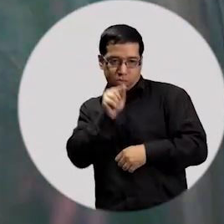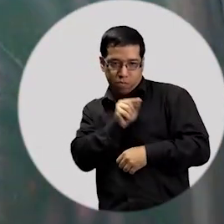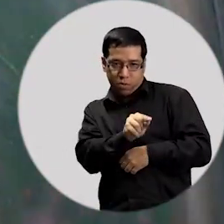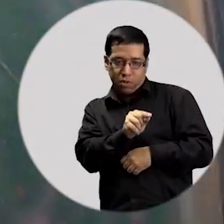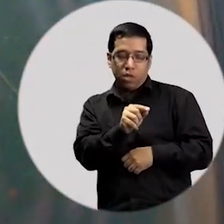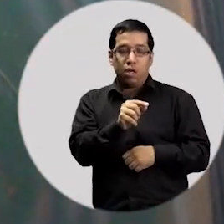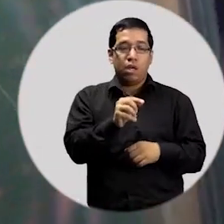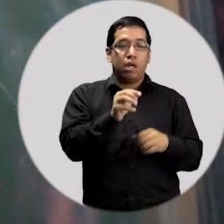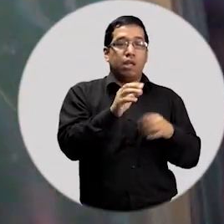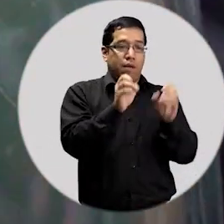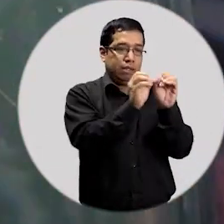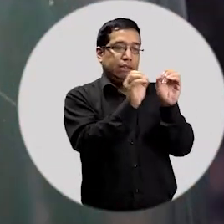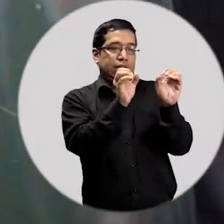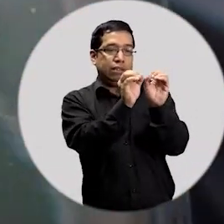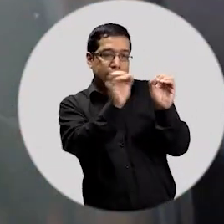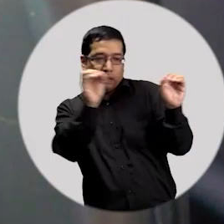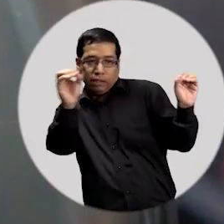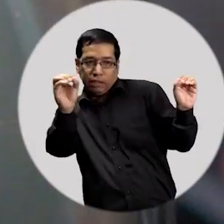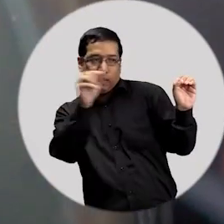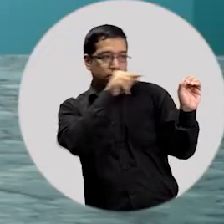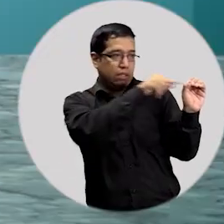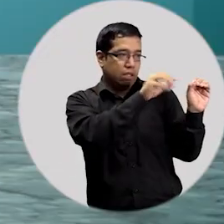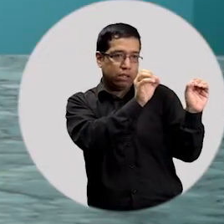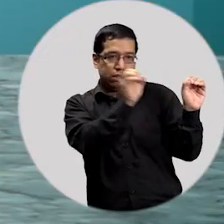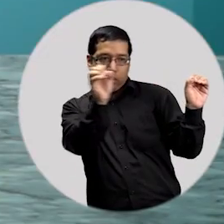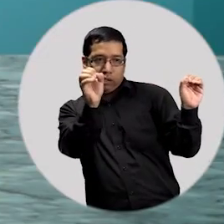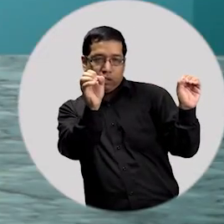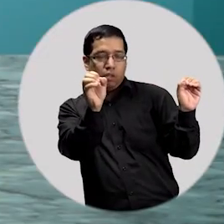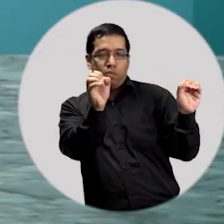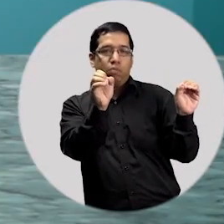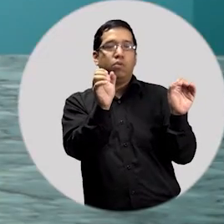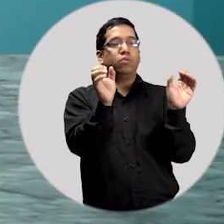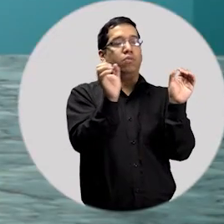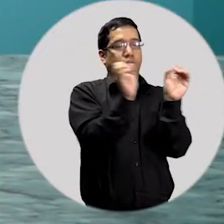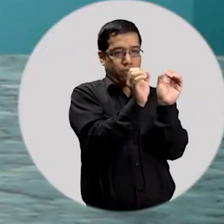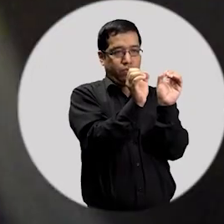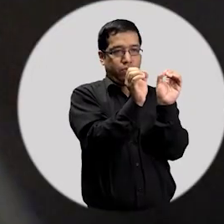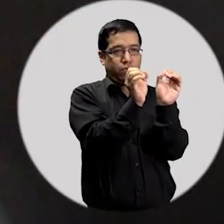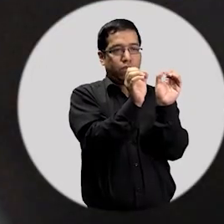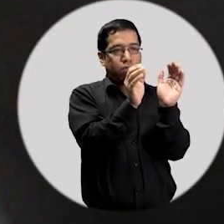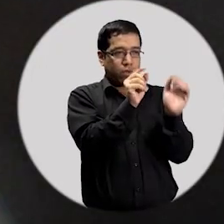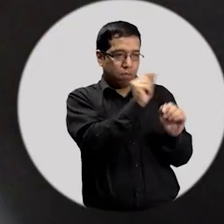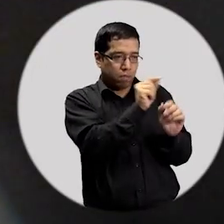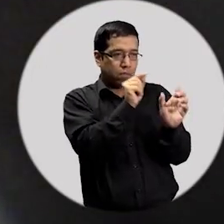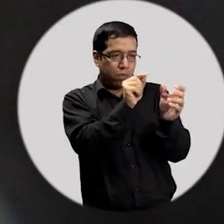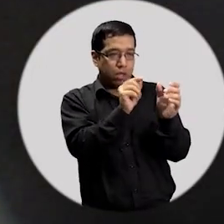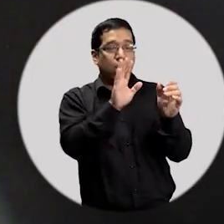para que todo quede bien parejo y se pueda seguir sin ningún problema, para ninguna